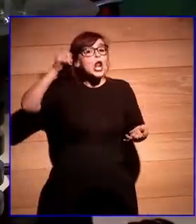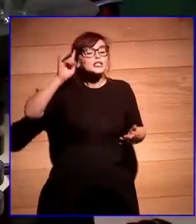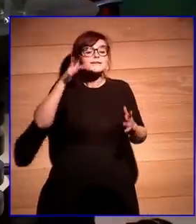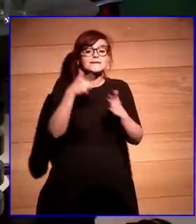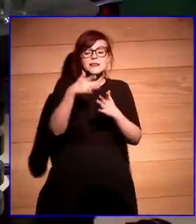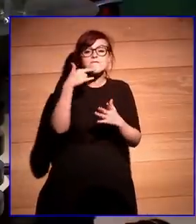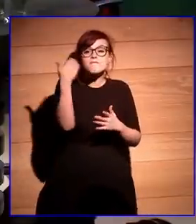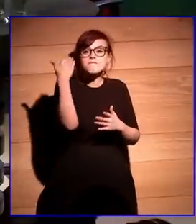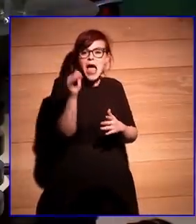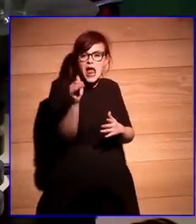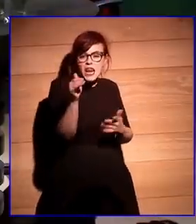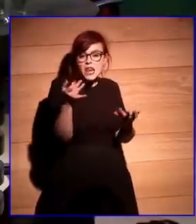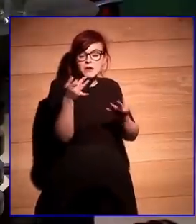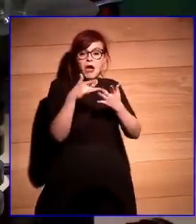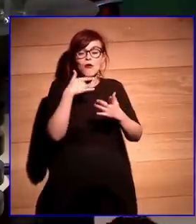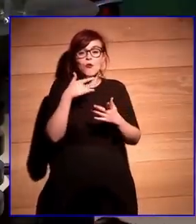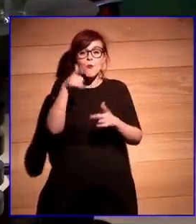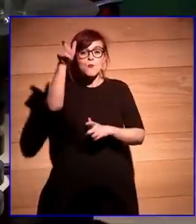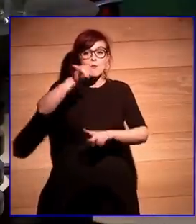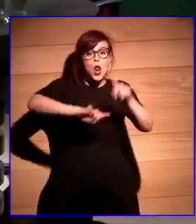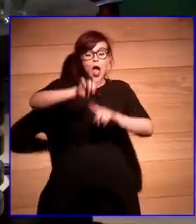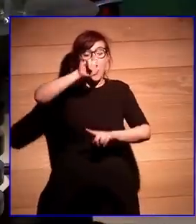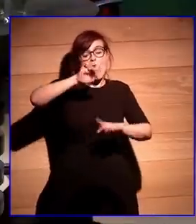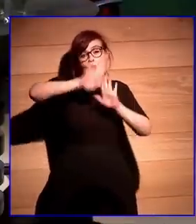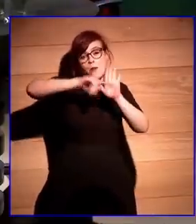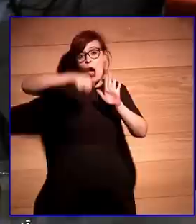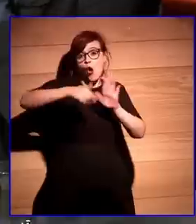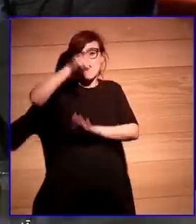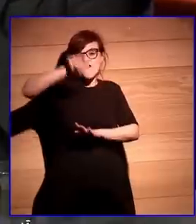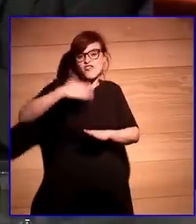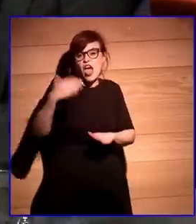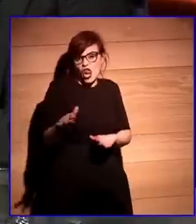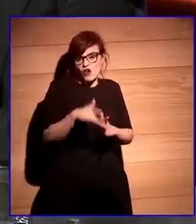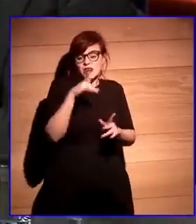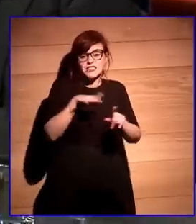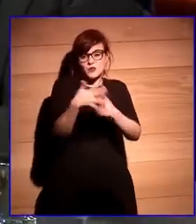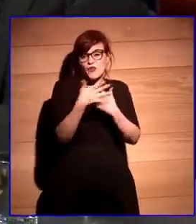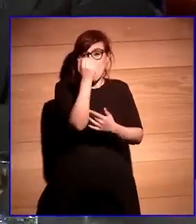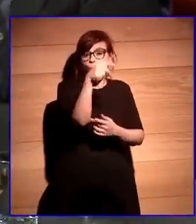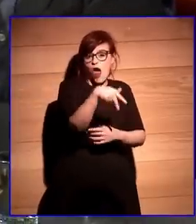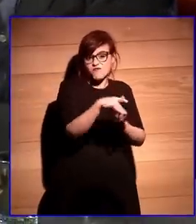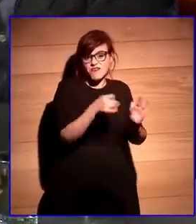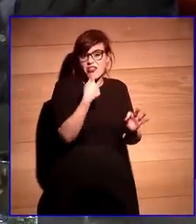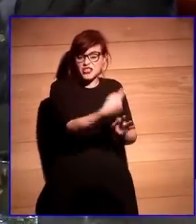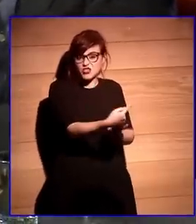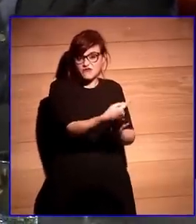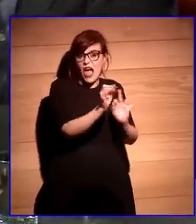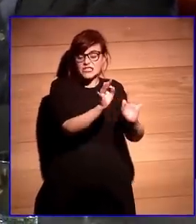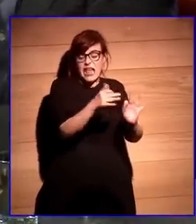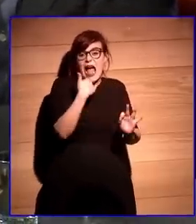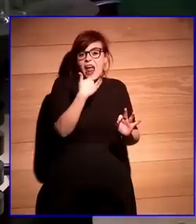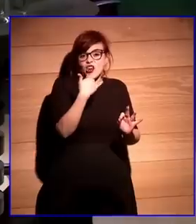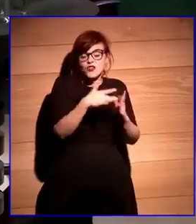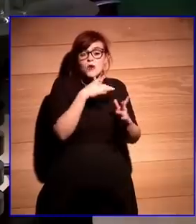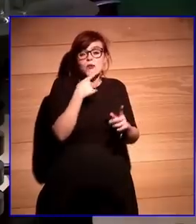definir el mal tiene algún sentido en un programa de villanos o no, porque seguramente eso, el mal es un poco lo que ha dicho Juan, ¿no? Una cosa de completamente